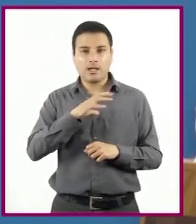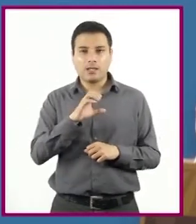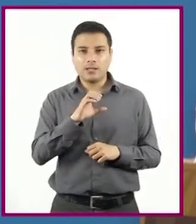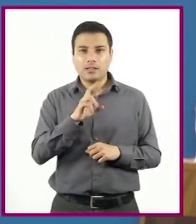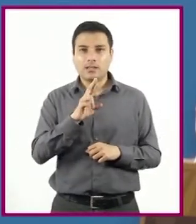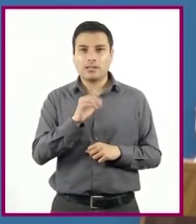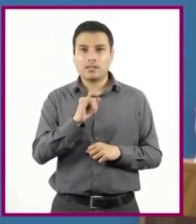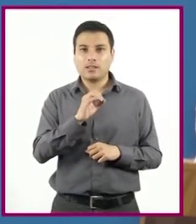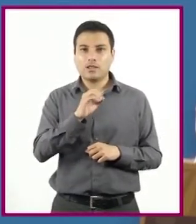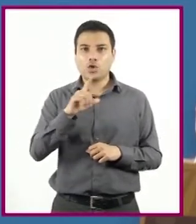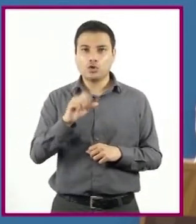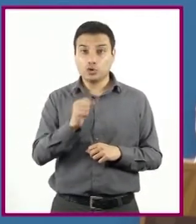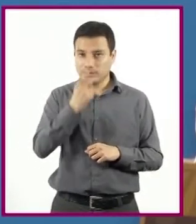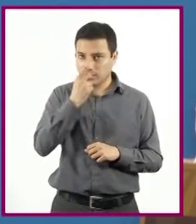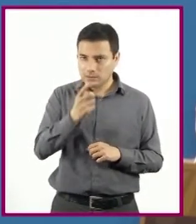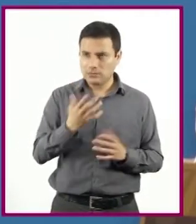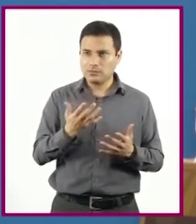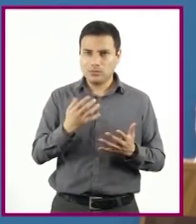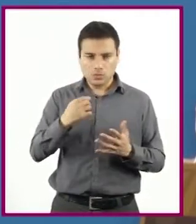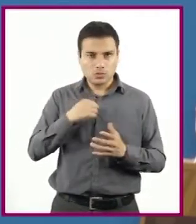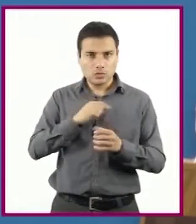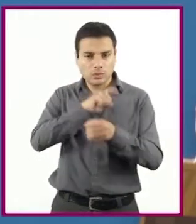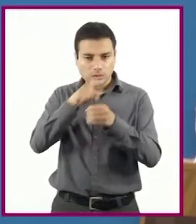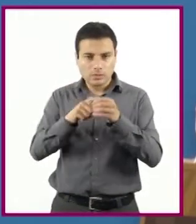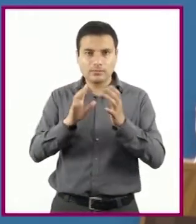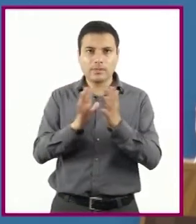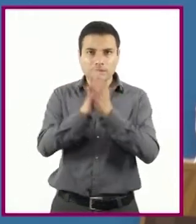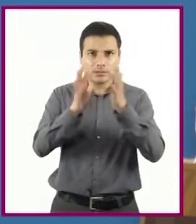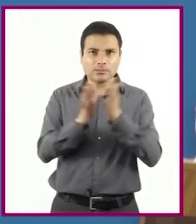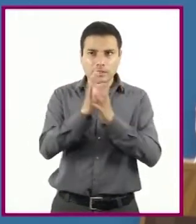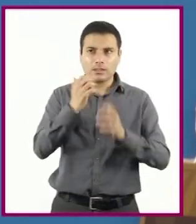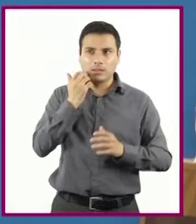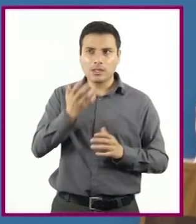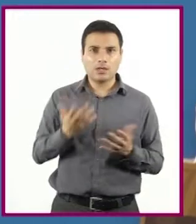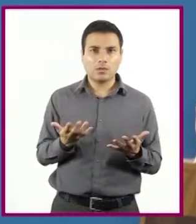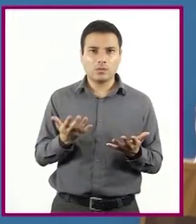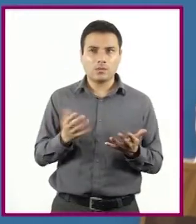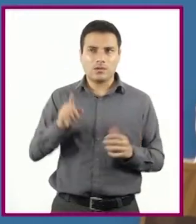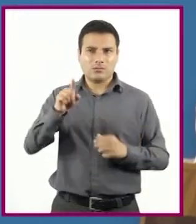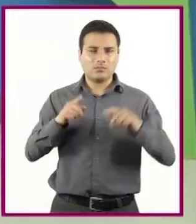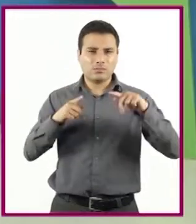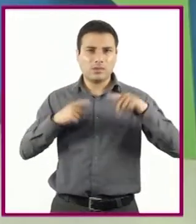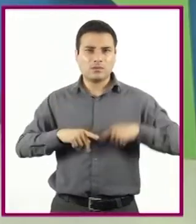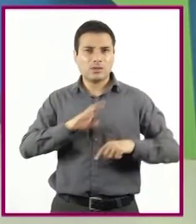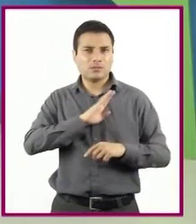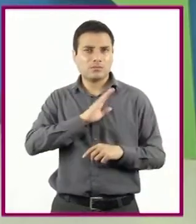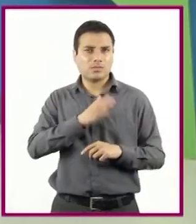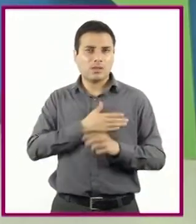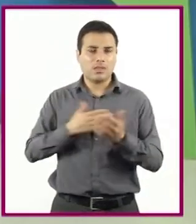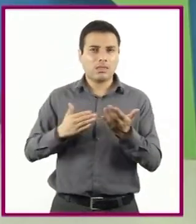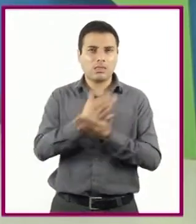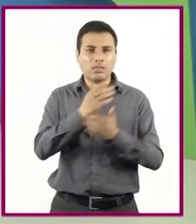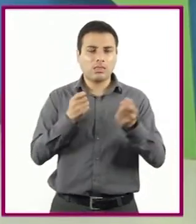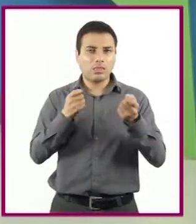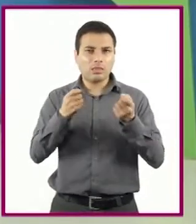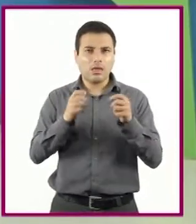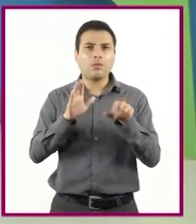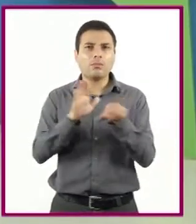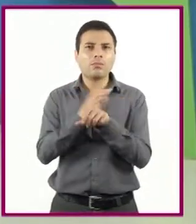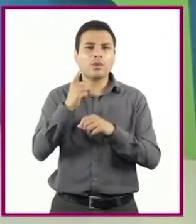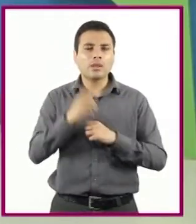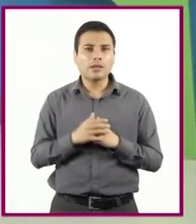con la situación de exclusión en la que vivían en comparación con los peninsulares. Estos grupos de